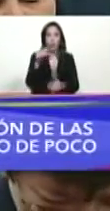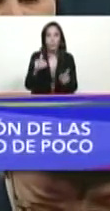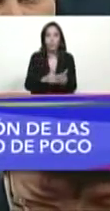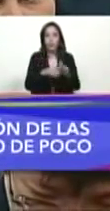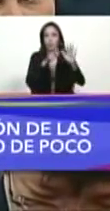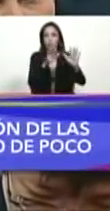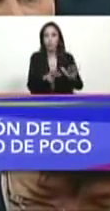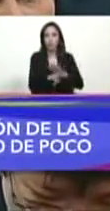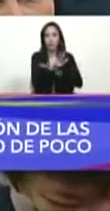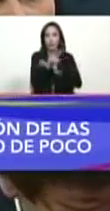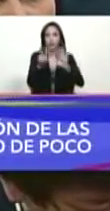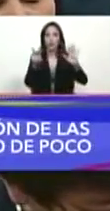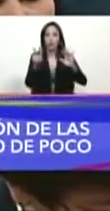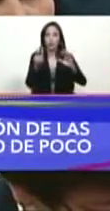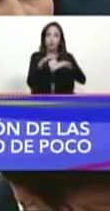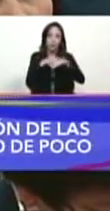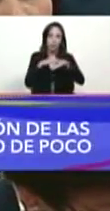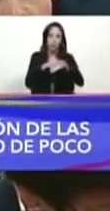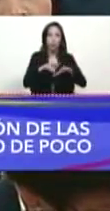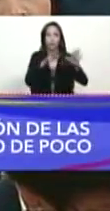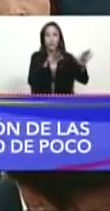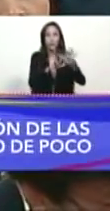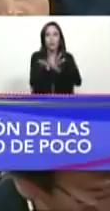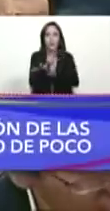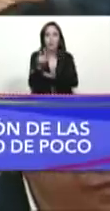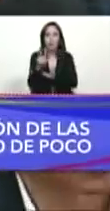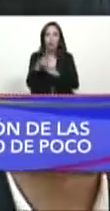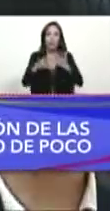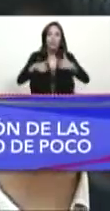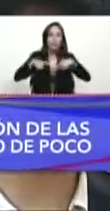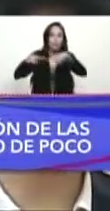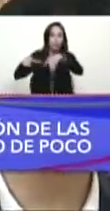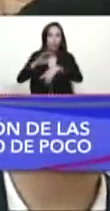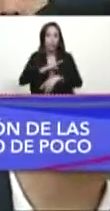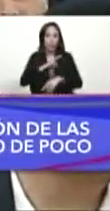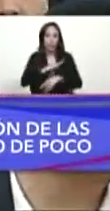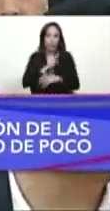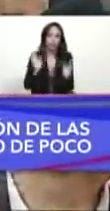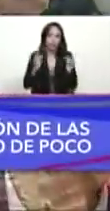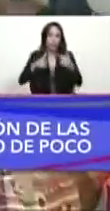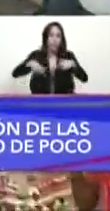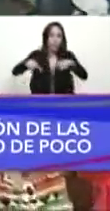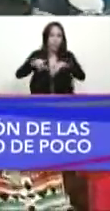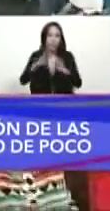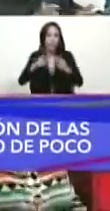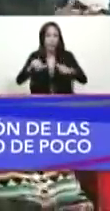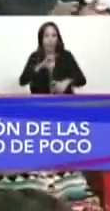1.041.832 títulos de tierra urbana para ser propietario de la tierra al pueblo.